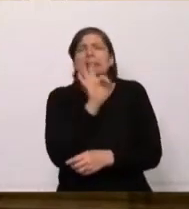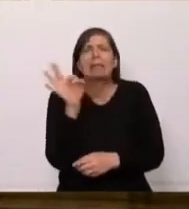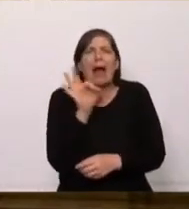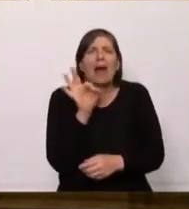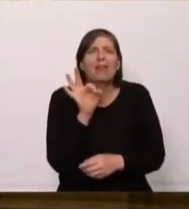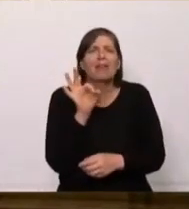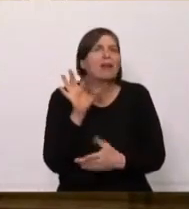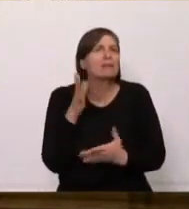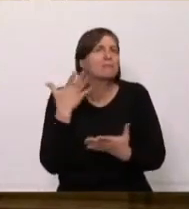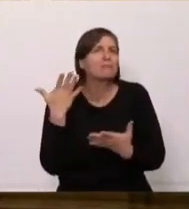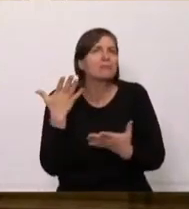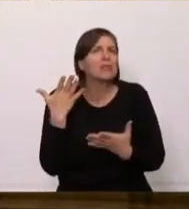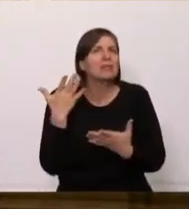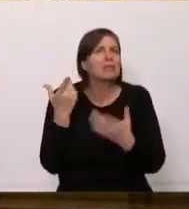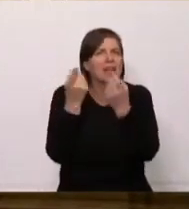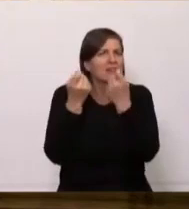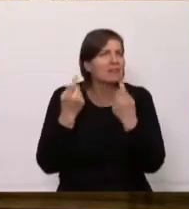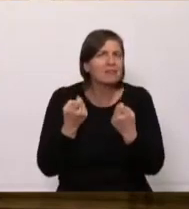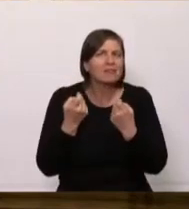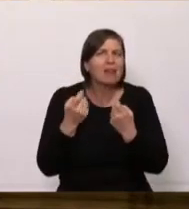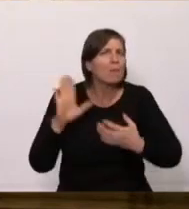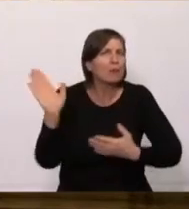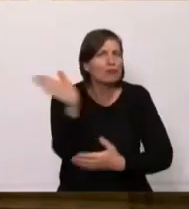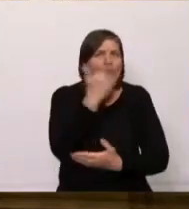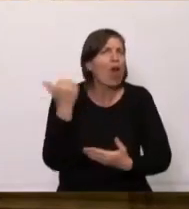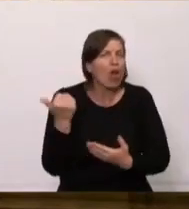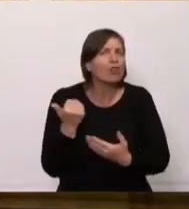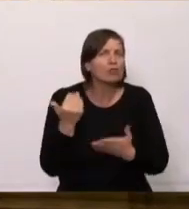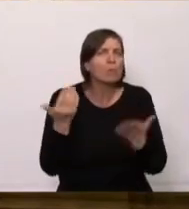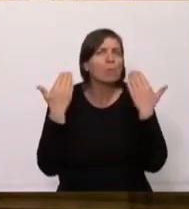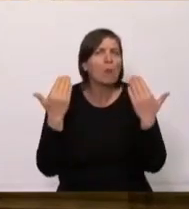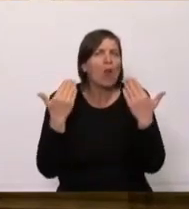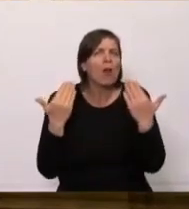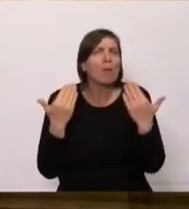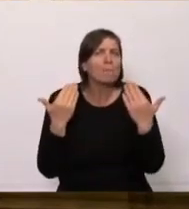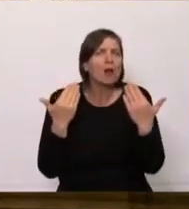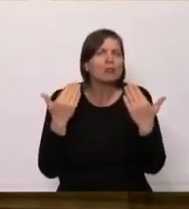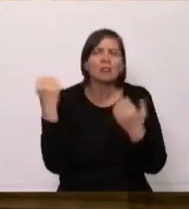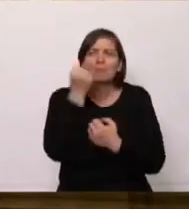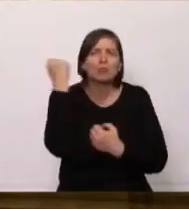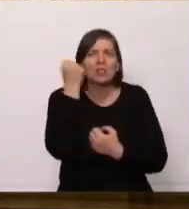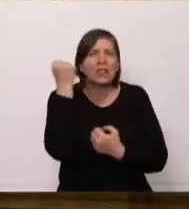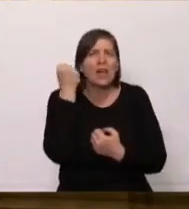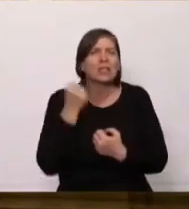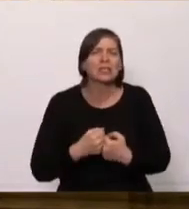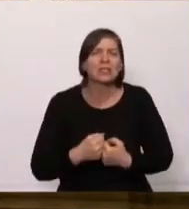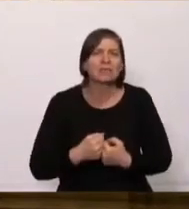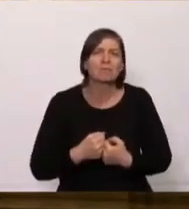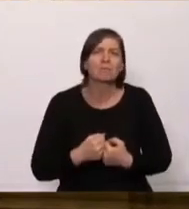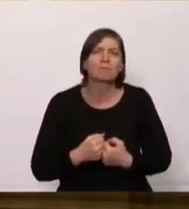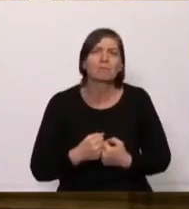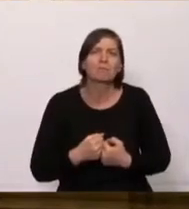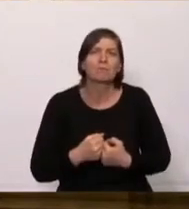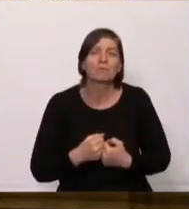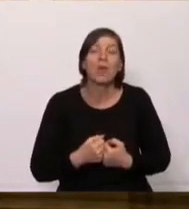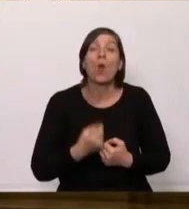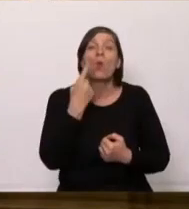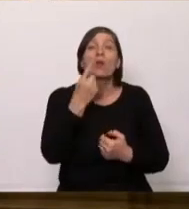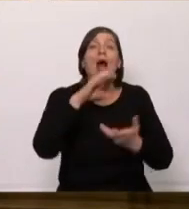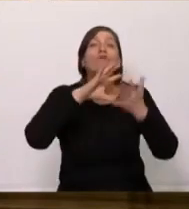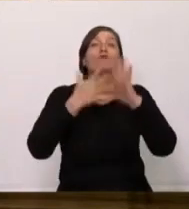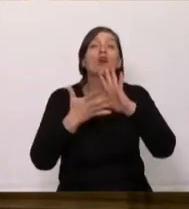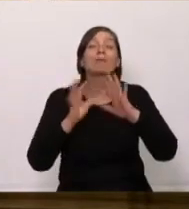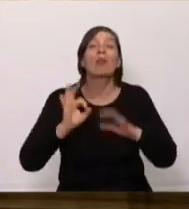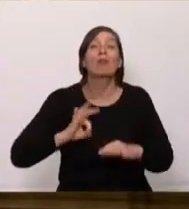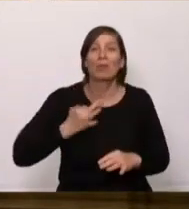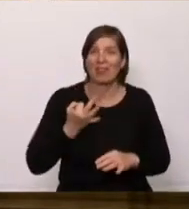nadie prescindible, en el que todos de algún modo son importantes. Un modo